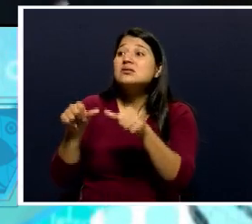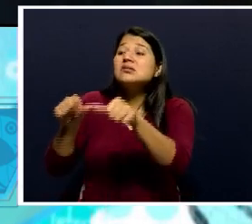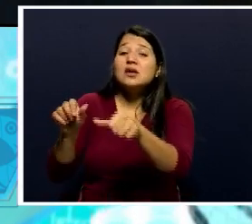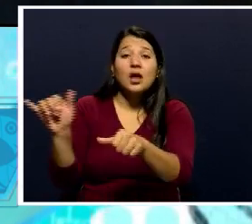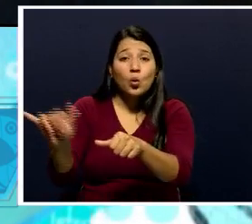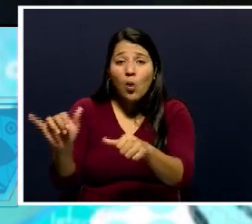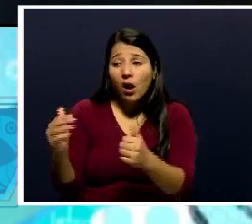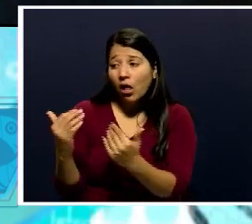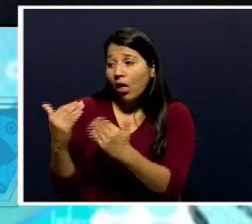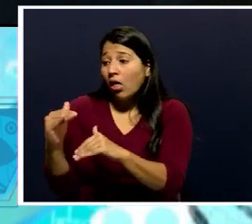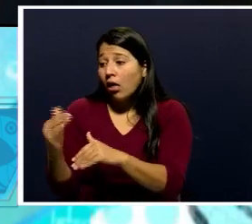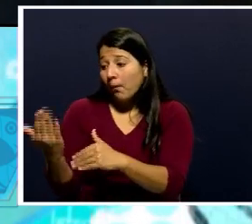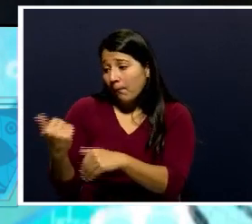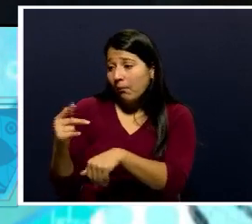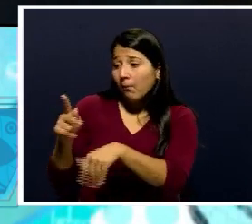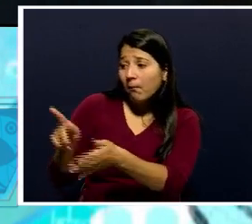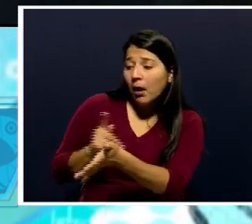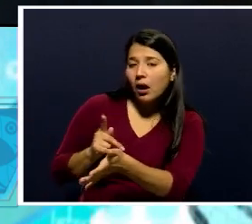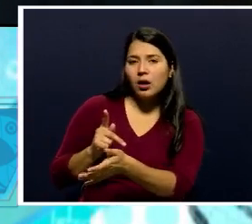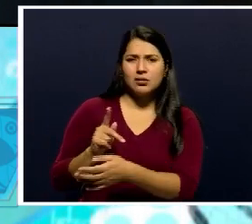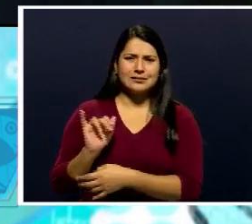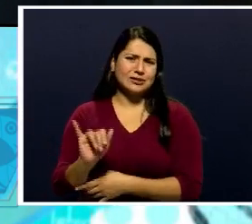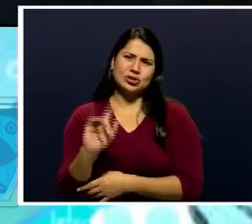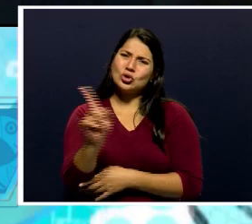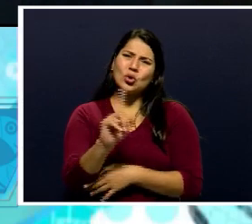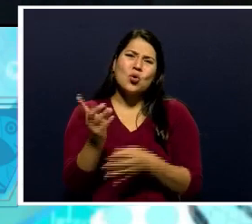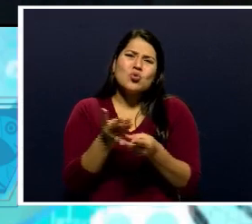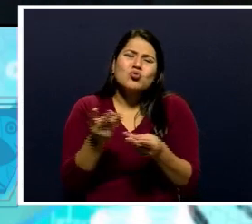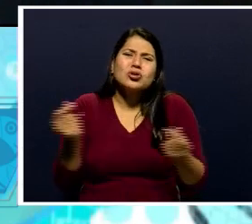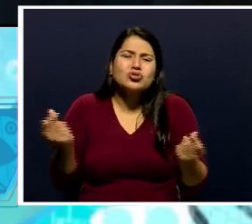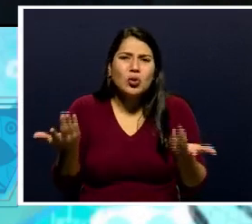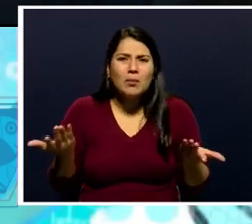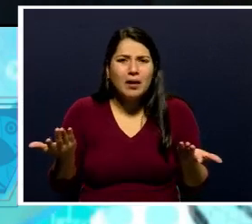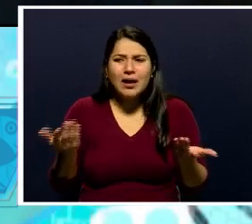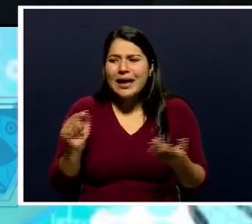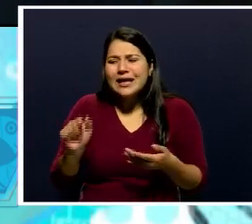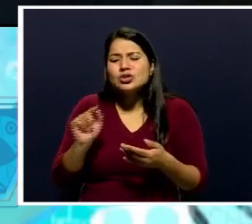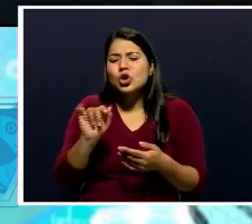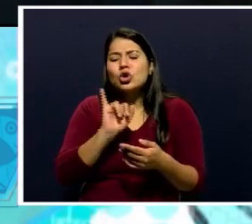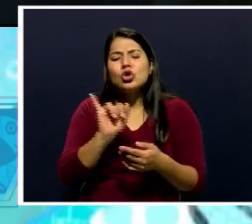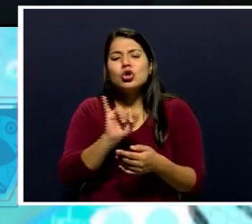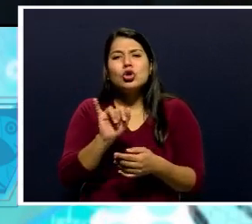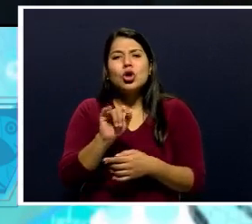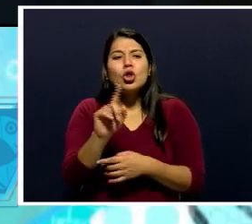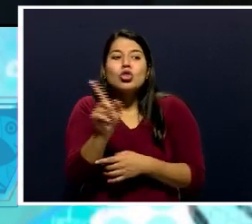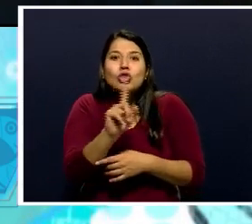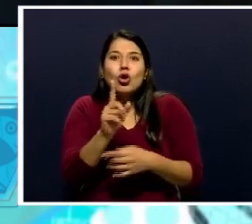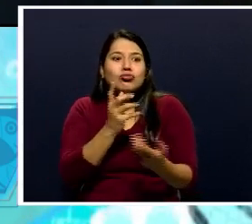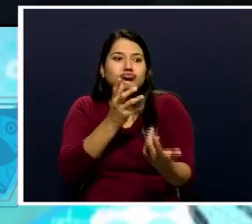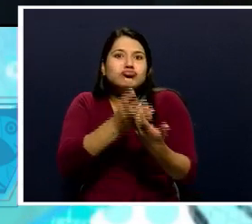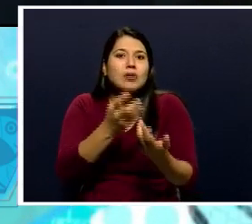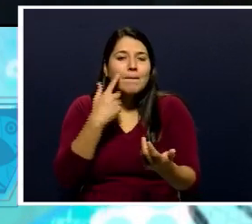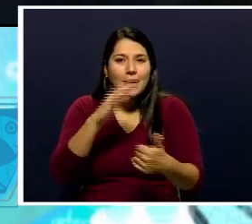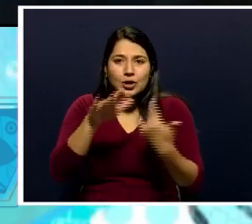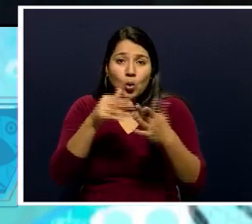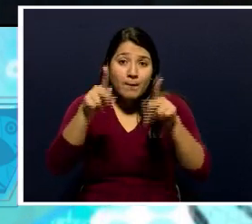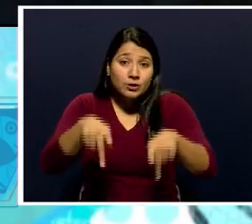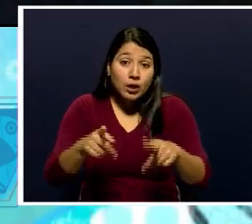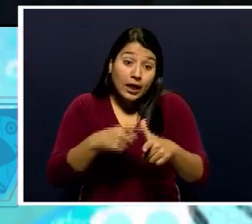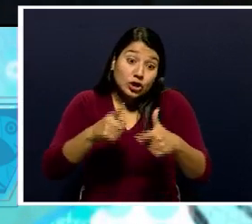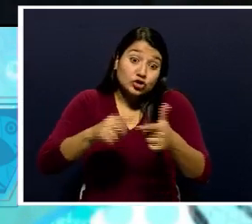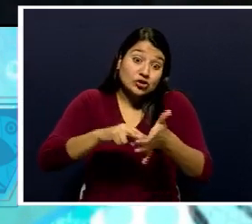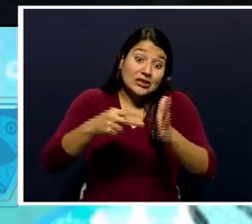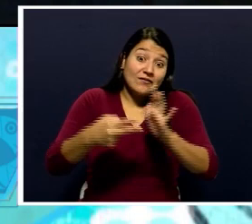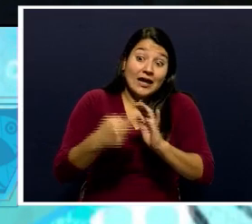porque claramente no respondería desde un principio de justicia, no respondería para todas las personas, respondería solo para quienes